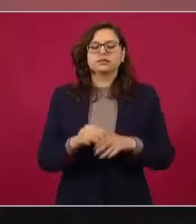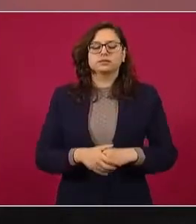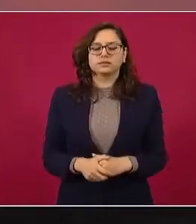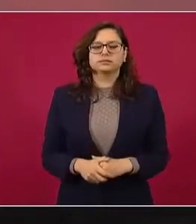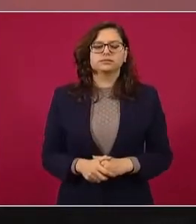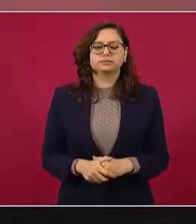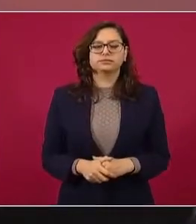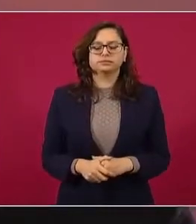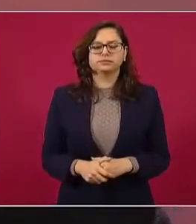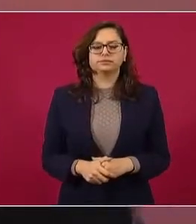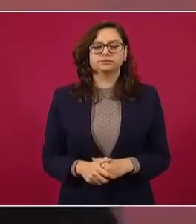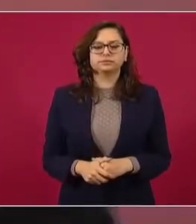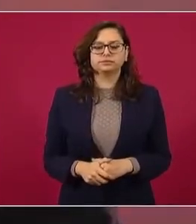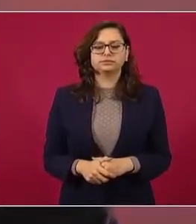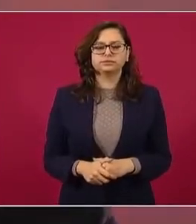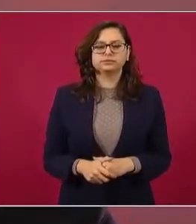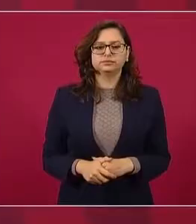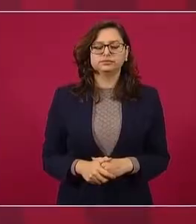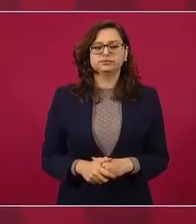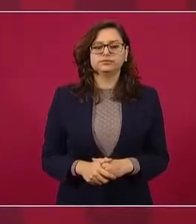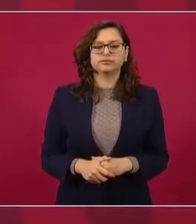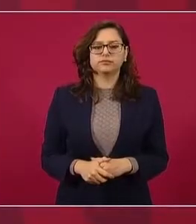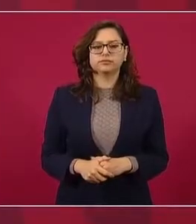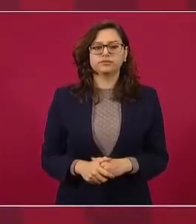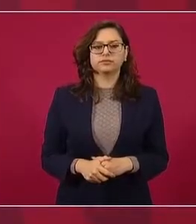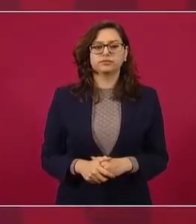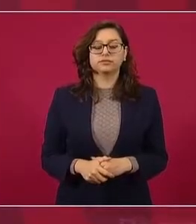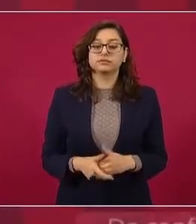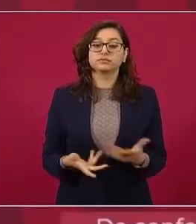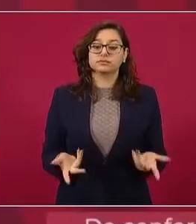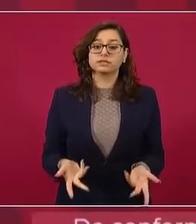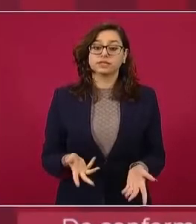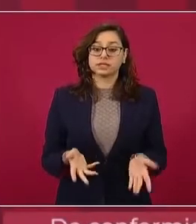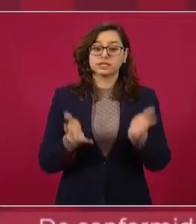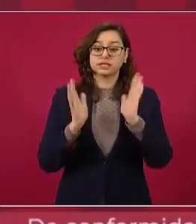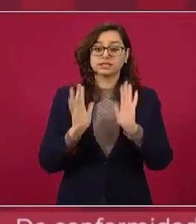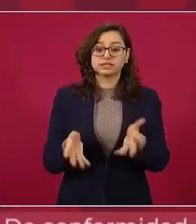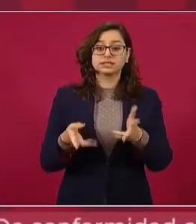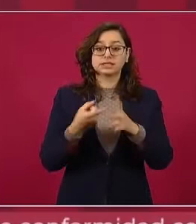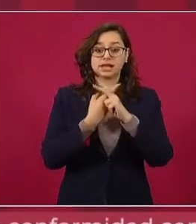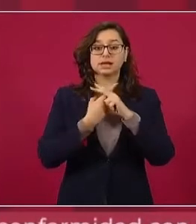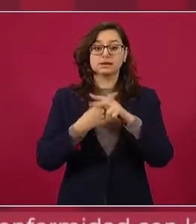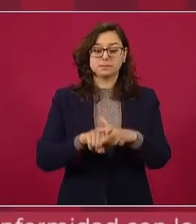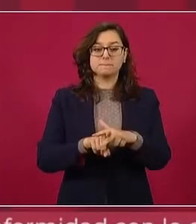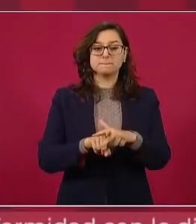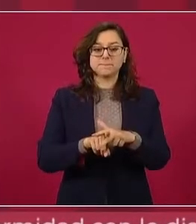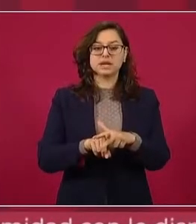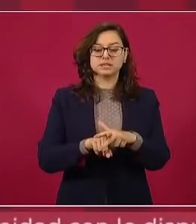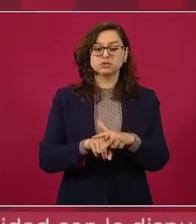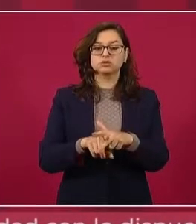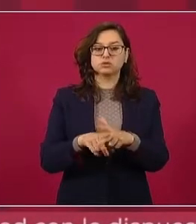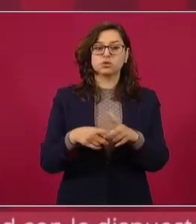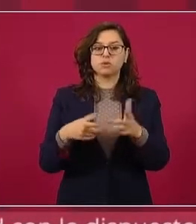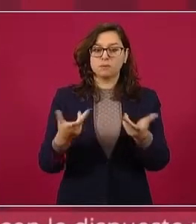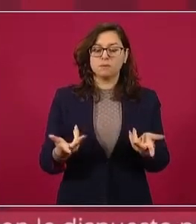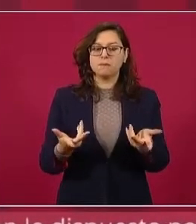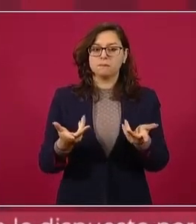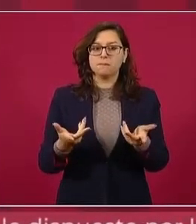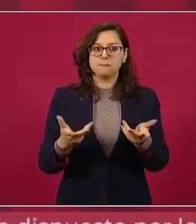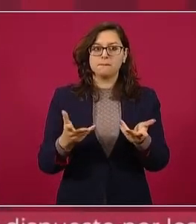y ya se están inscribiendo, se están apuntando, se están abriendo